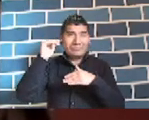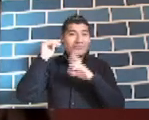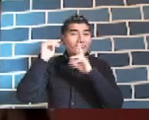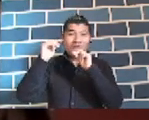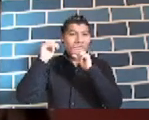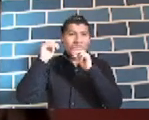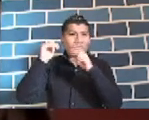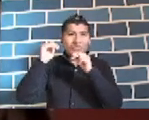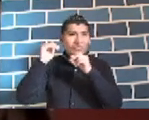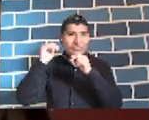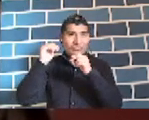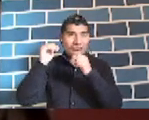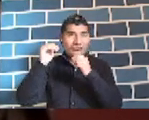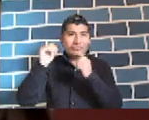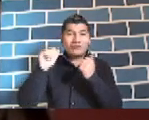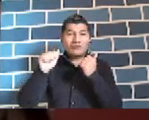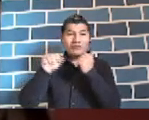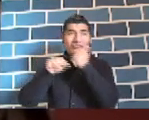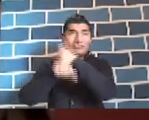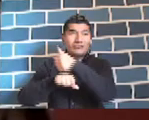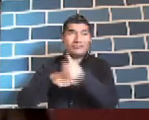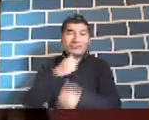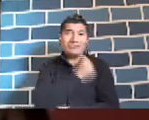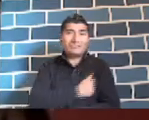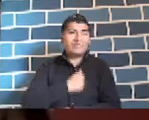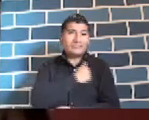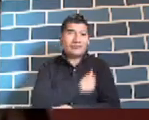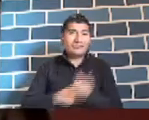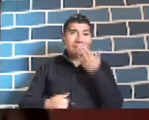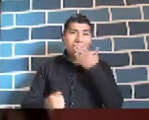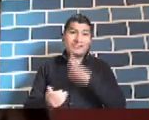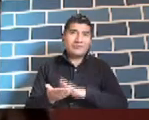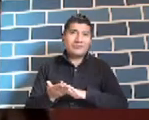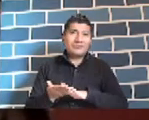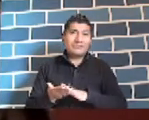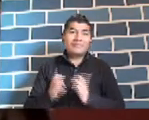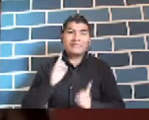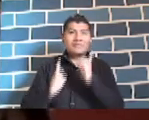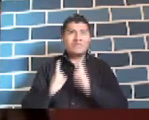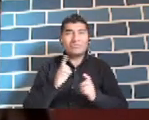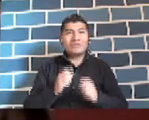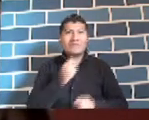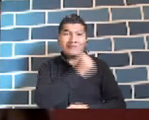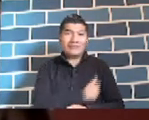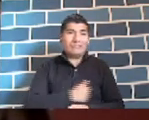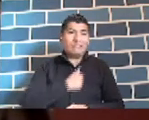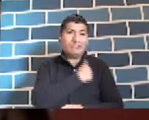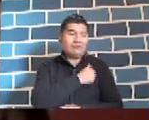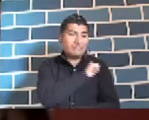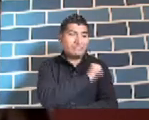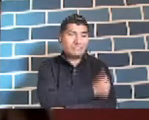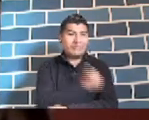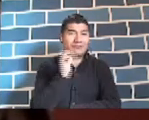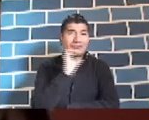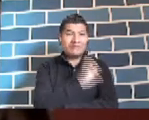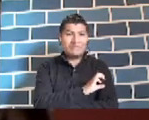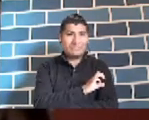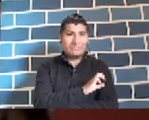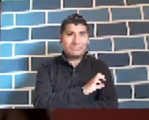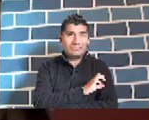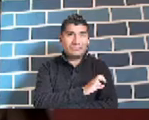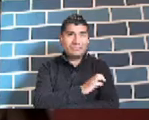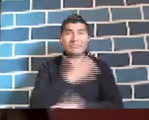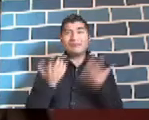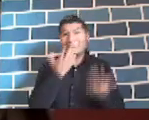debe ser causa de actitudes prepotentes o como en algunos círculos actitudes autoritarias de